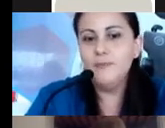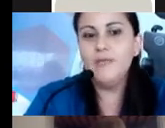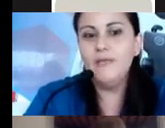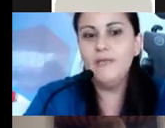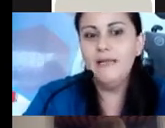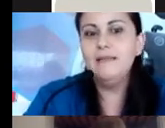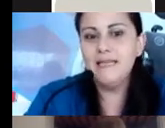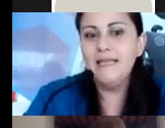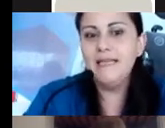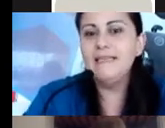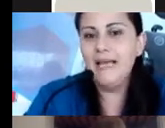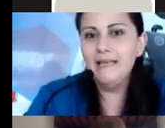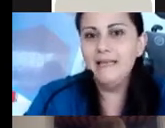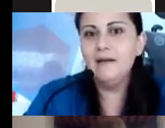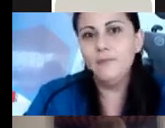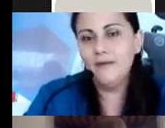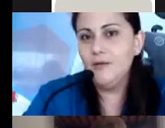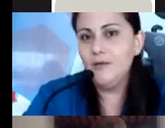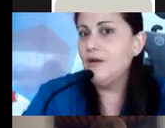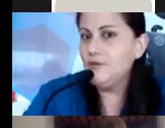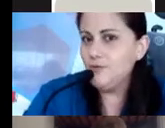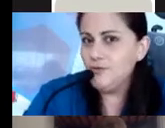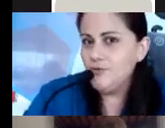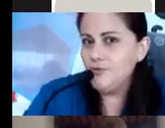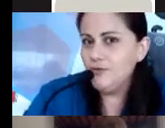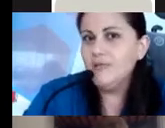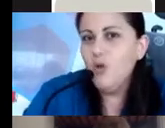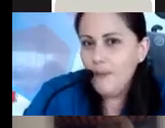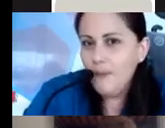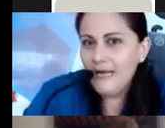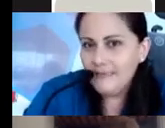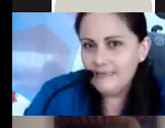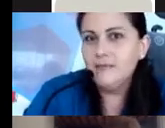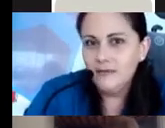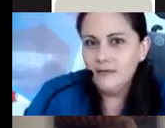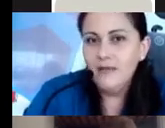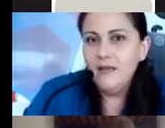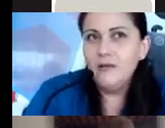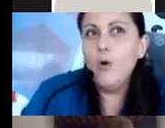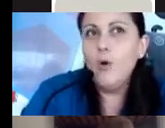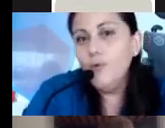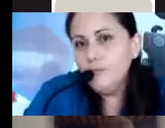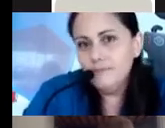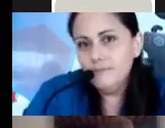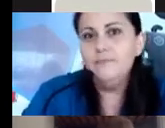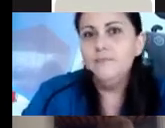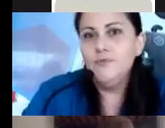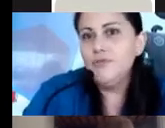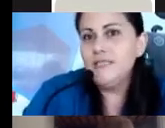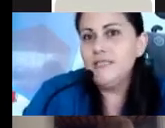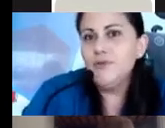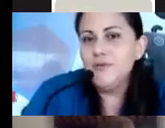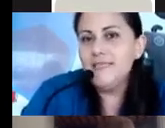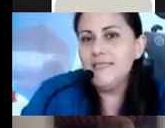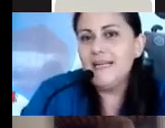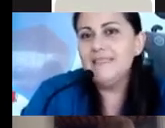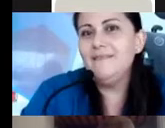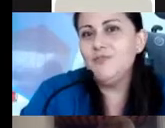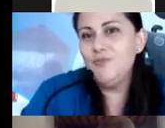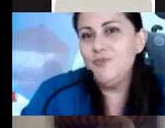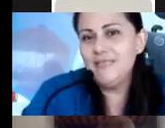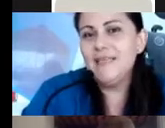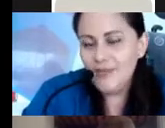un colapso a nivel sagital, que vamos a ver una retroversión, que es lo más común, No estoy diciendo que no